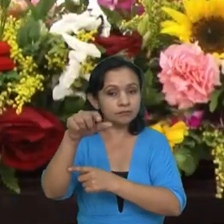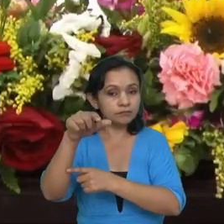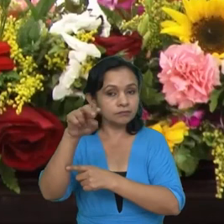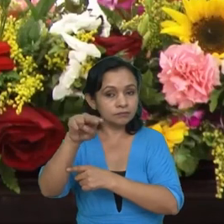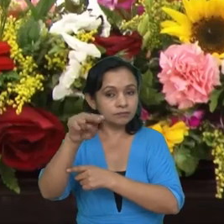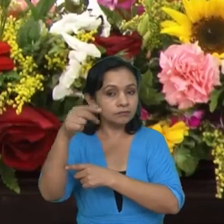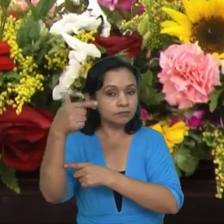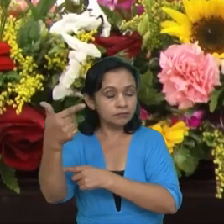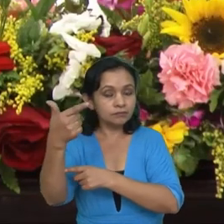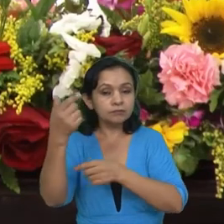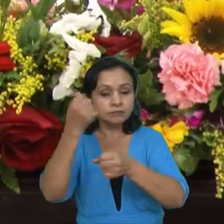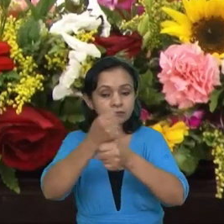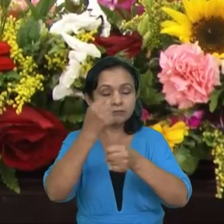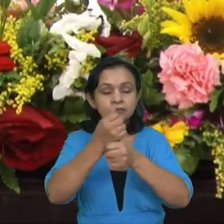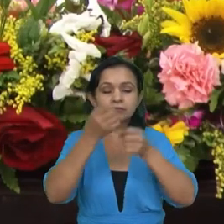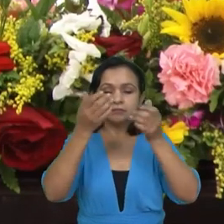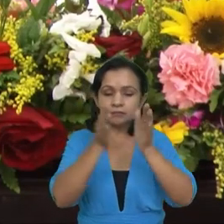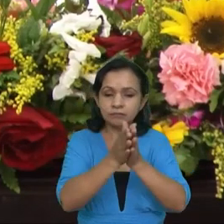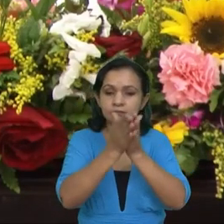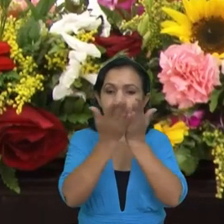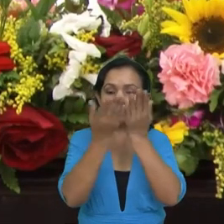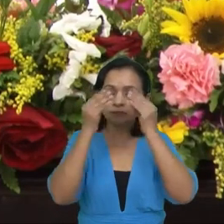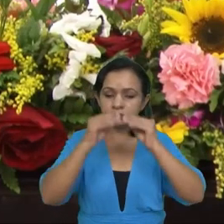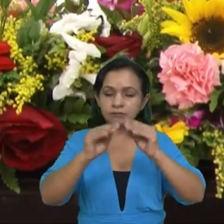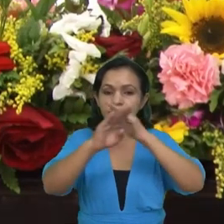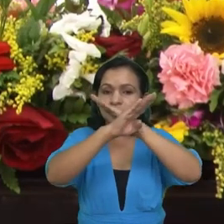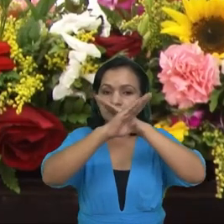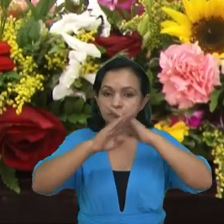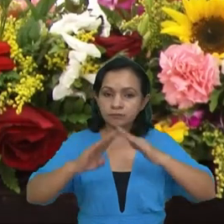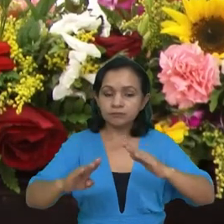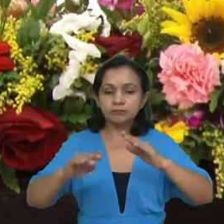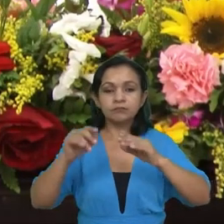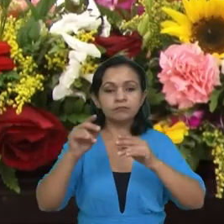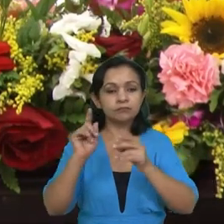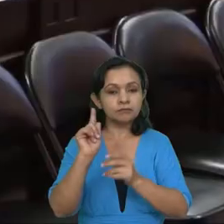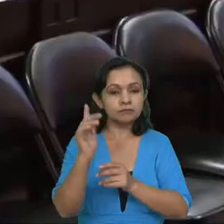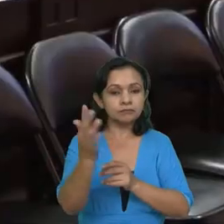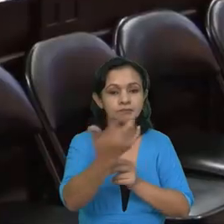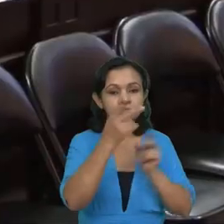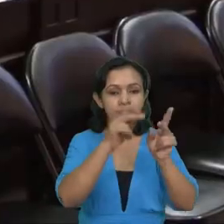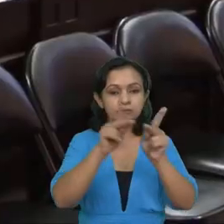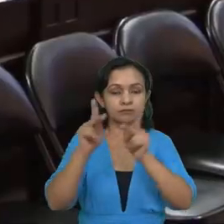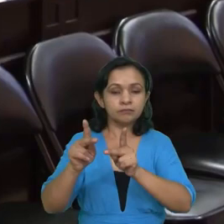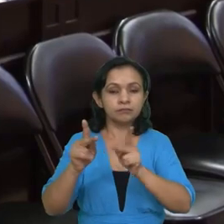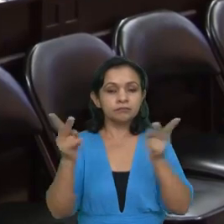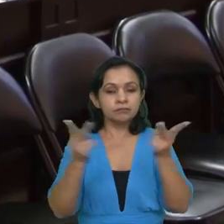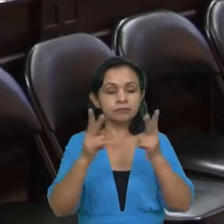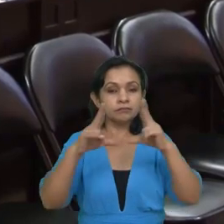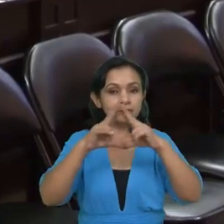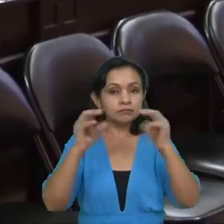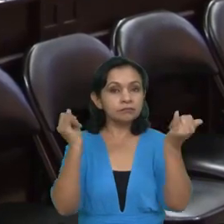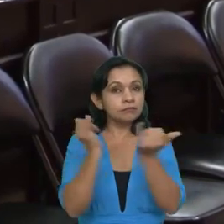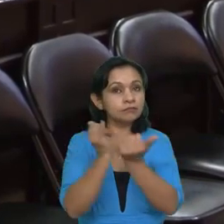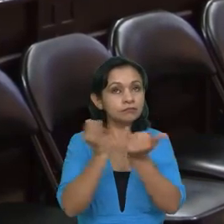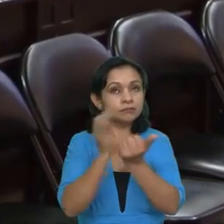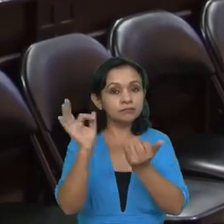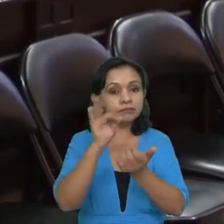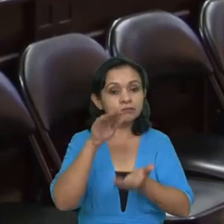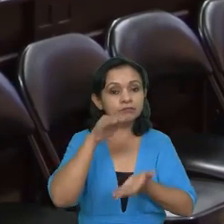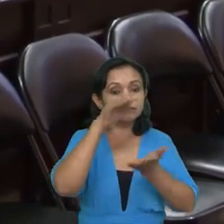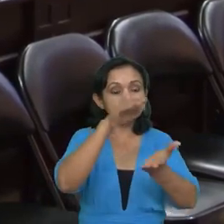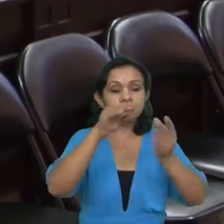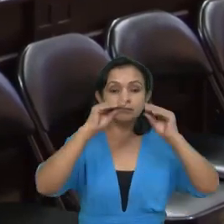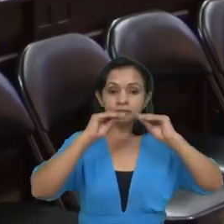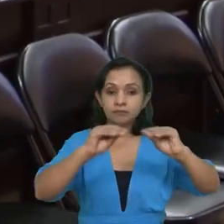en la promoción del cristianismo y la convivencia pacífica entre nuestro pueblo asimismo se envió a la comisión de educación